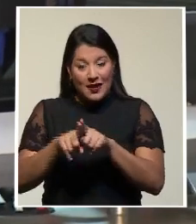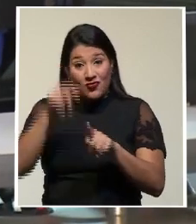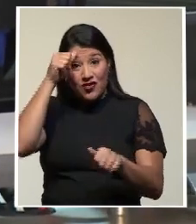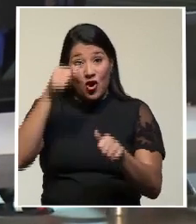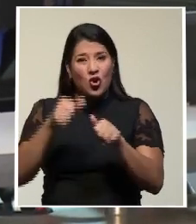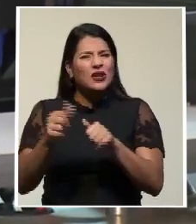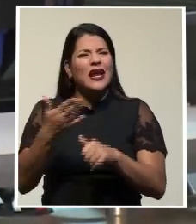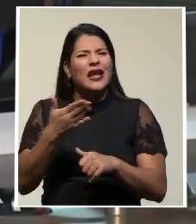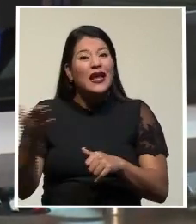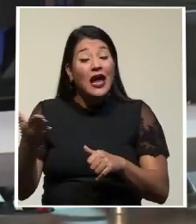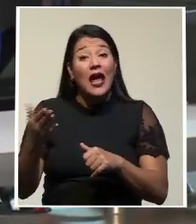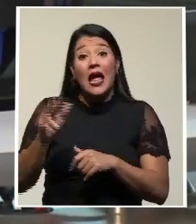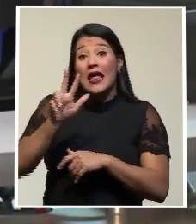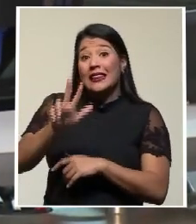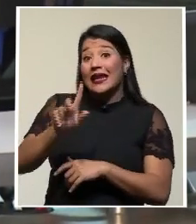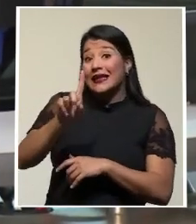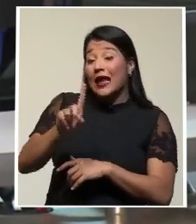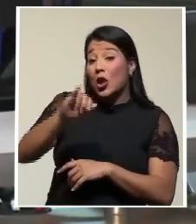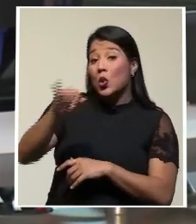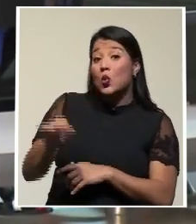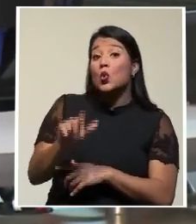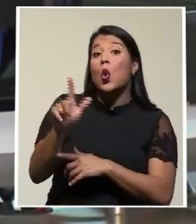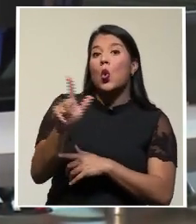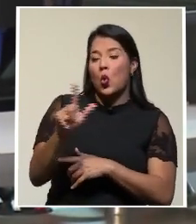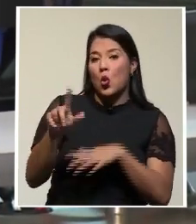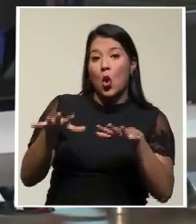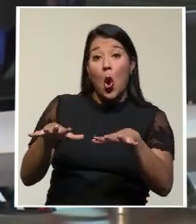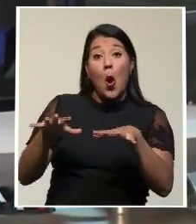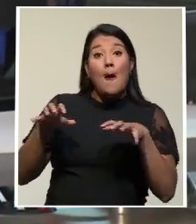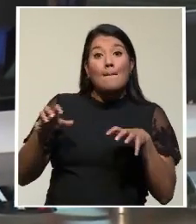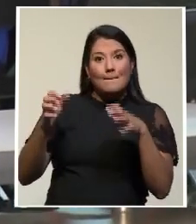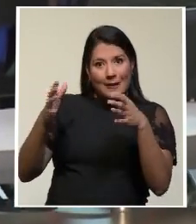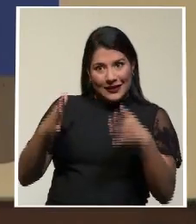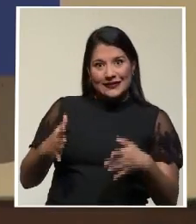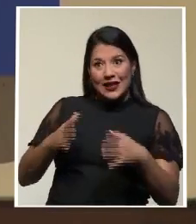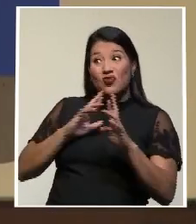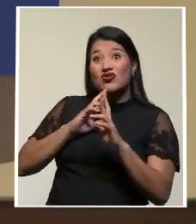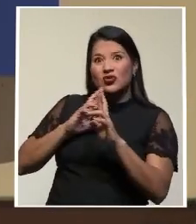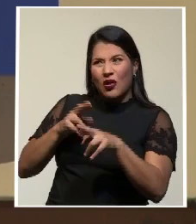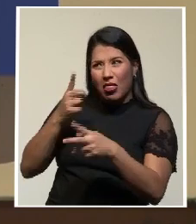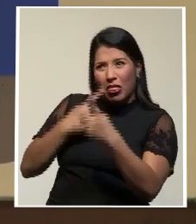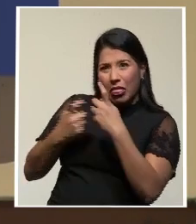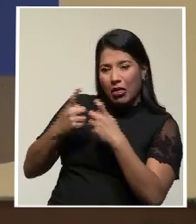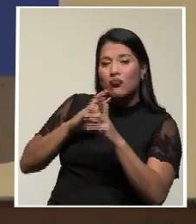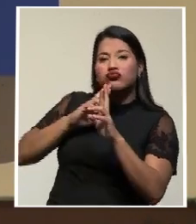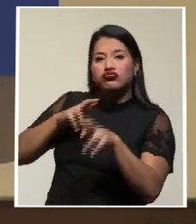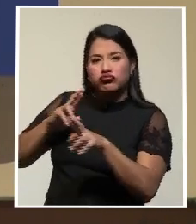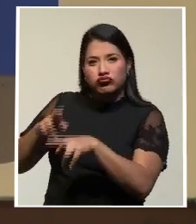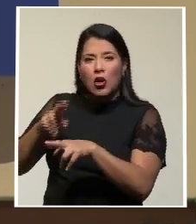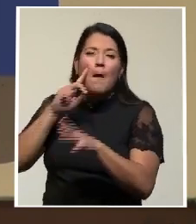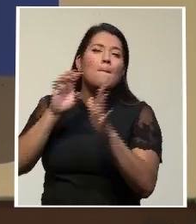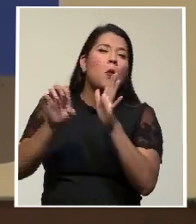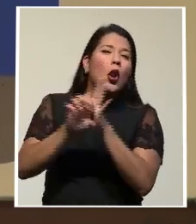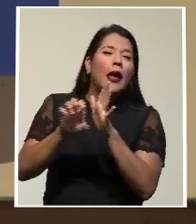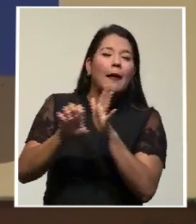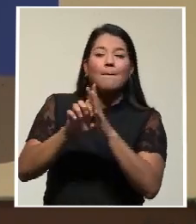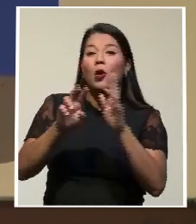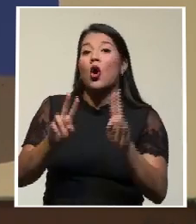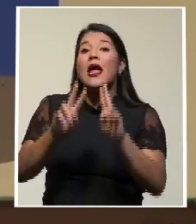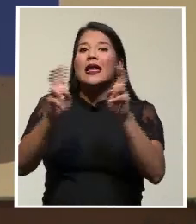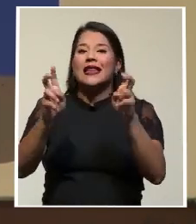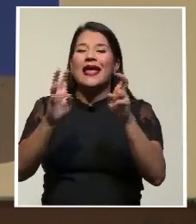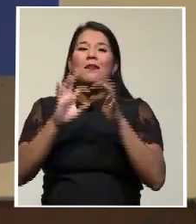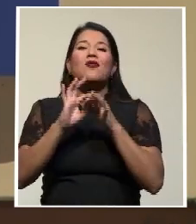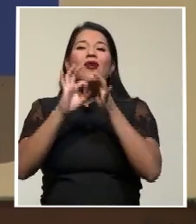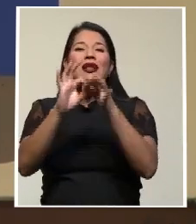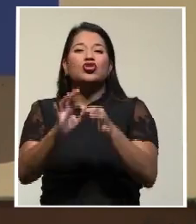julio los magistrados resolvieron las consultas realizadas sobre este tema, entre ellos, por ejemplo, el tema de la aplicación del